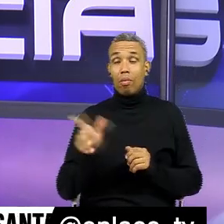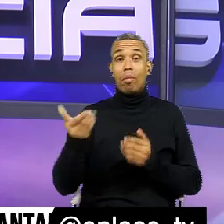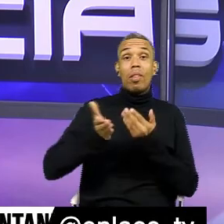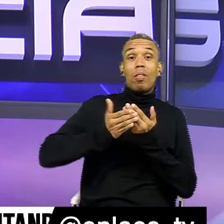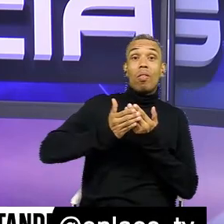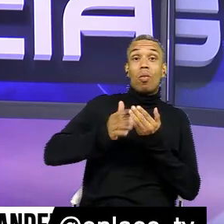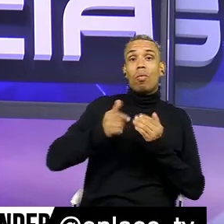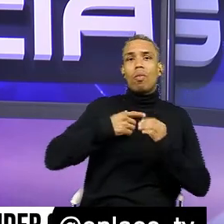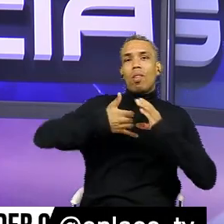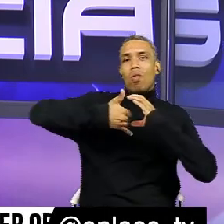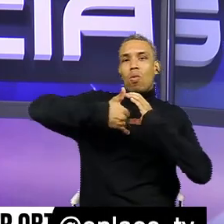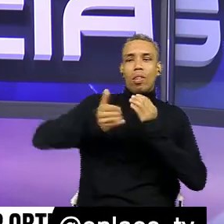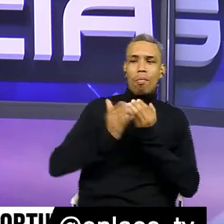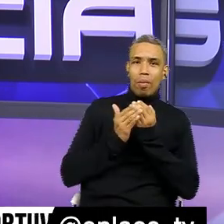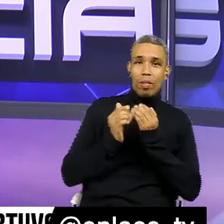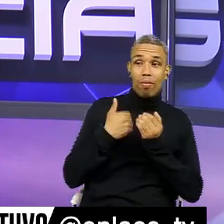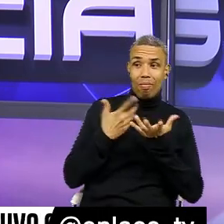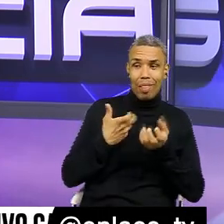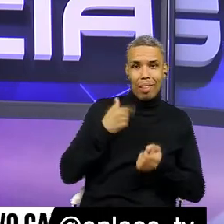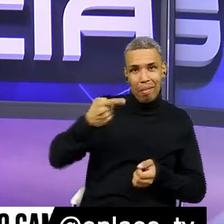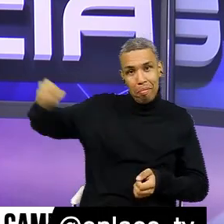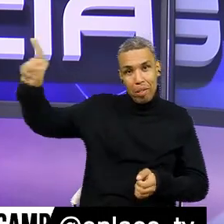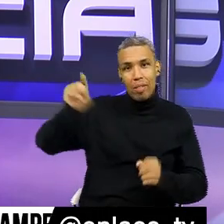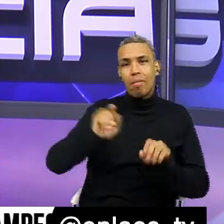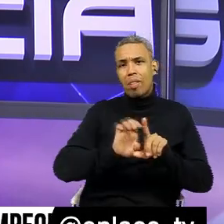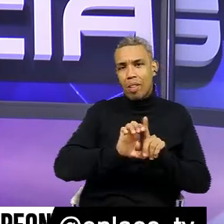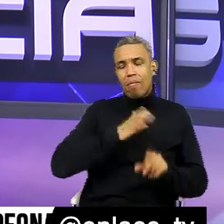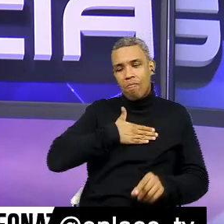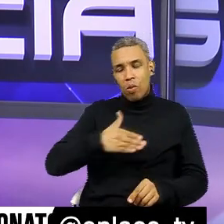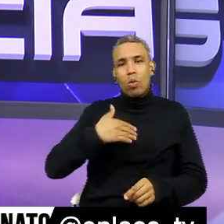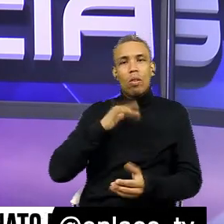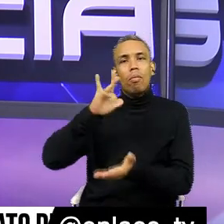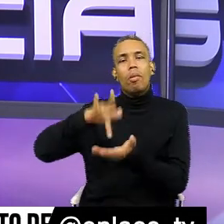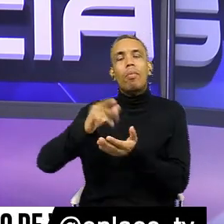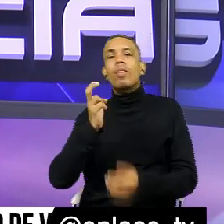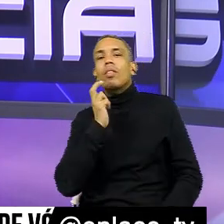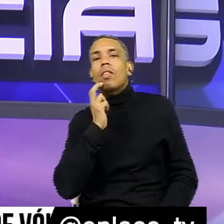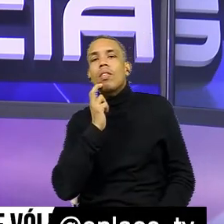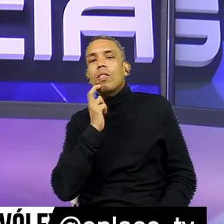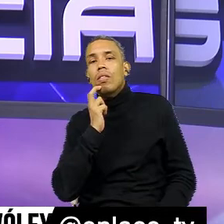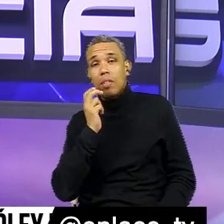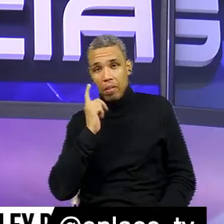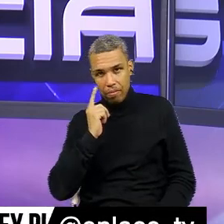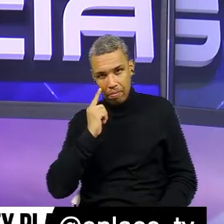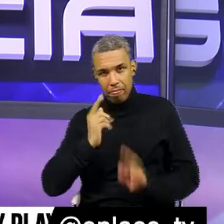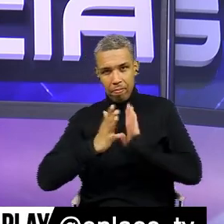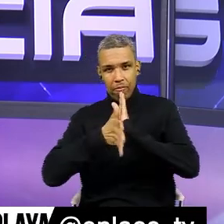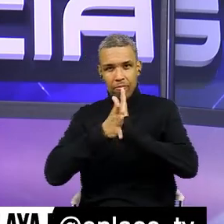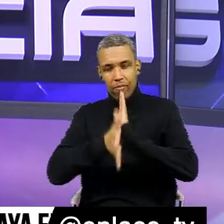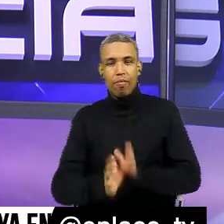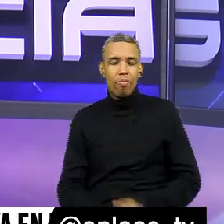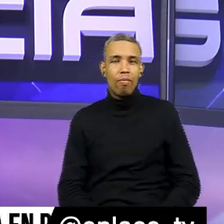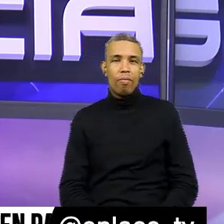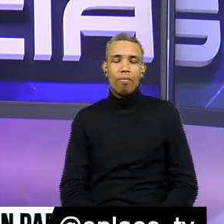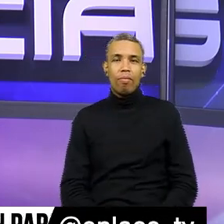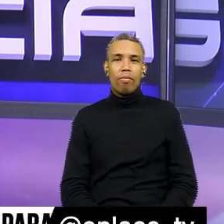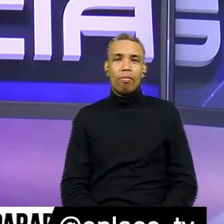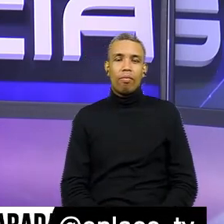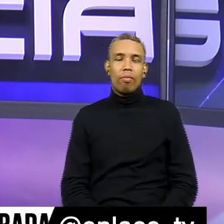quien lo hizo por medio de WhatsApp de Enlace Televisión. Nuestra periodista Neila Cosio estuvo en el lugar de la información. Adelante, Neila, buenas